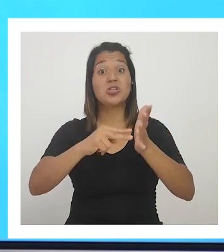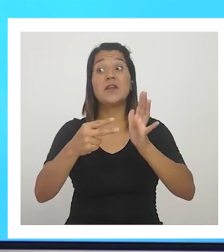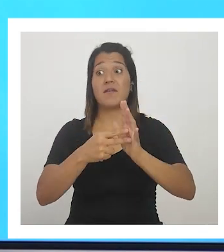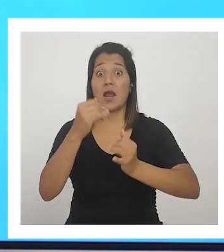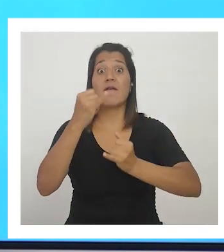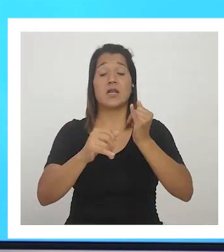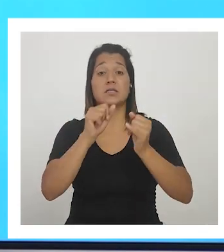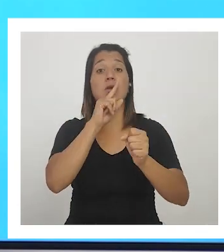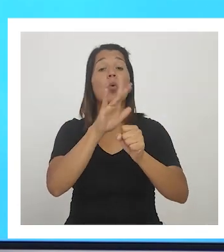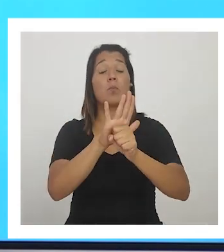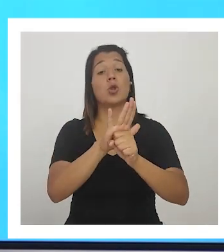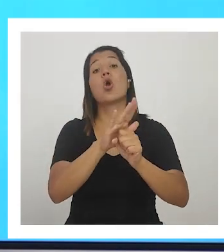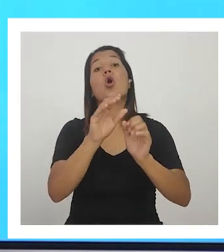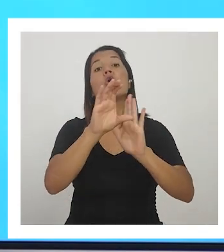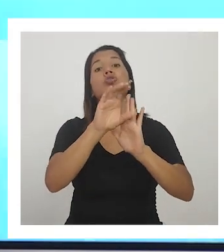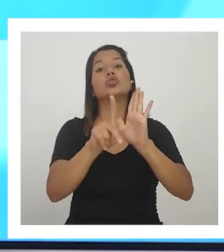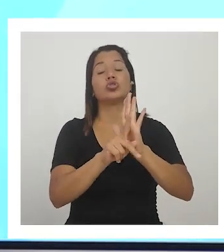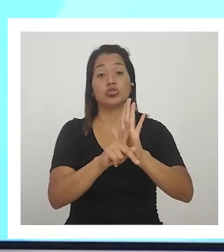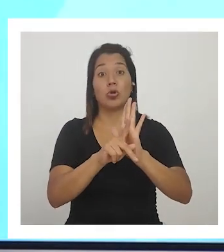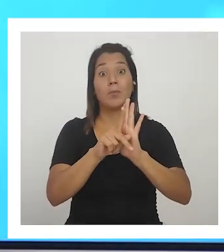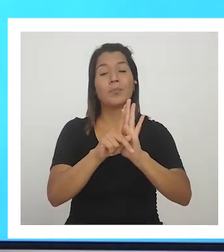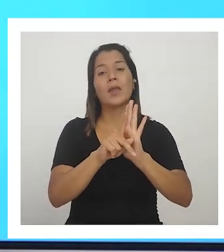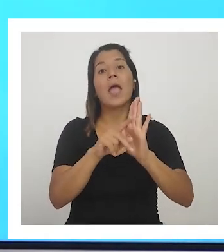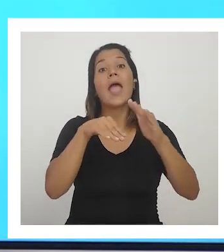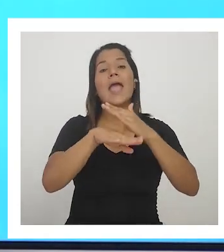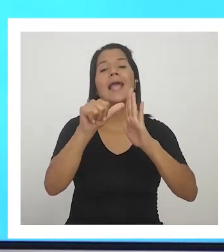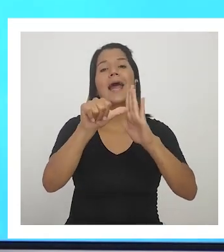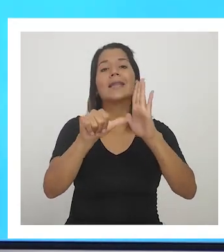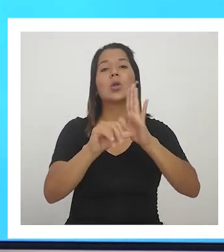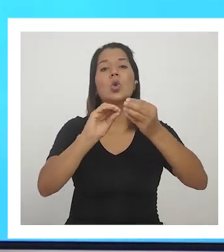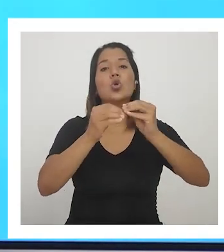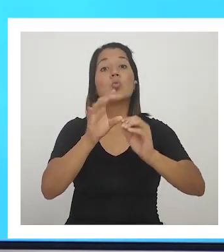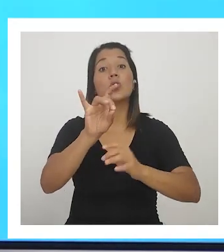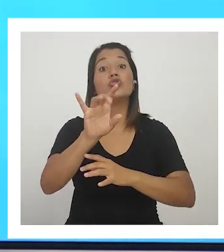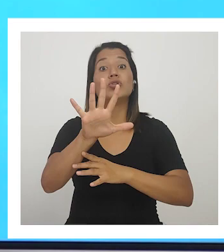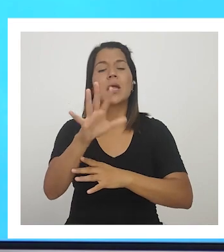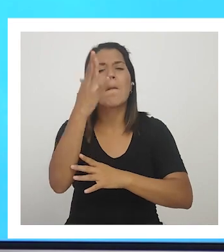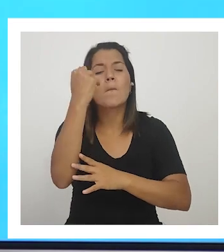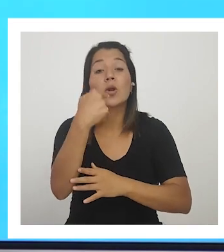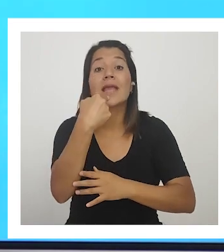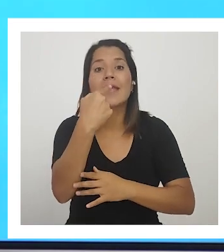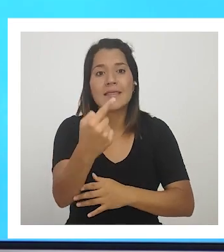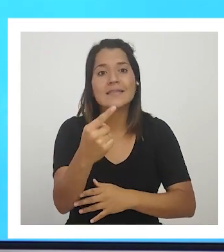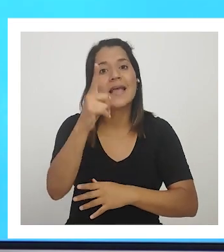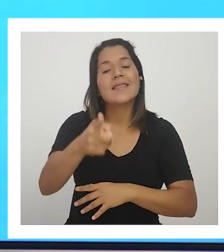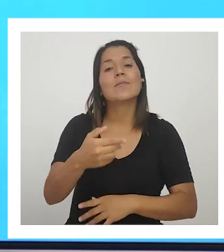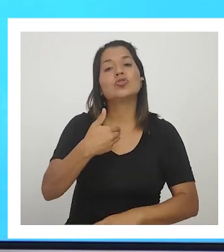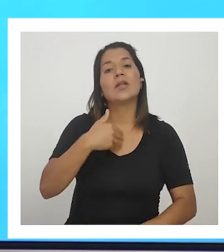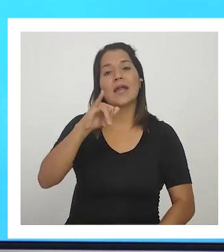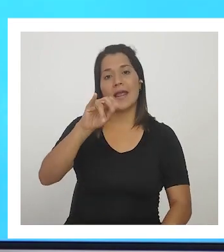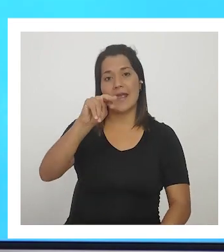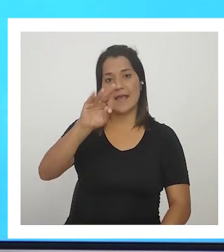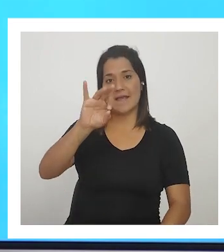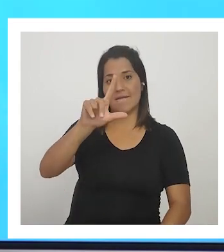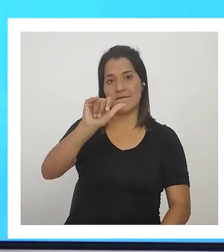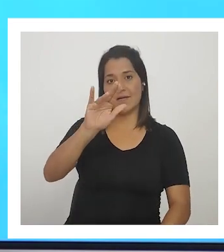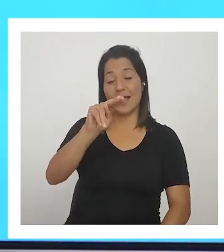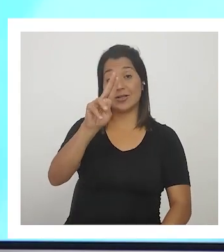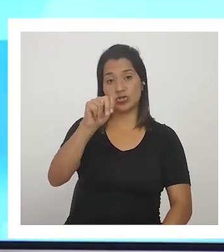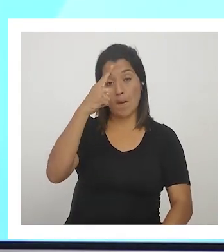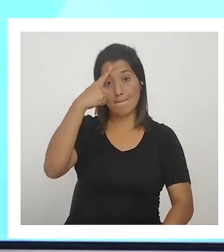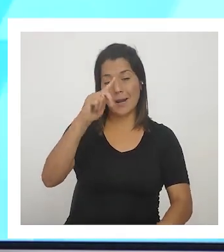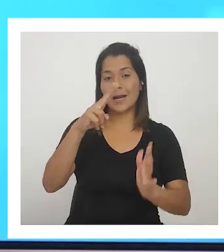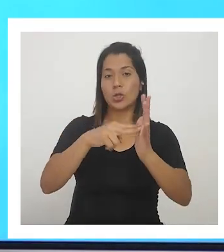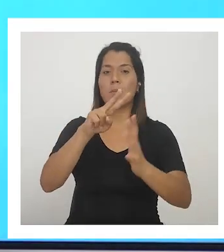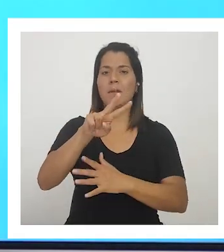su artículo 85, de que pudiéramos tener la inflación mínima proyectada al 2024, que estaría entre un